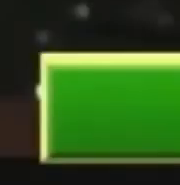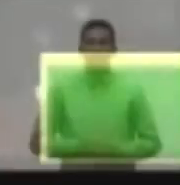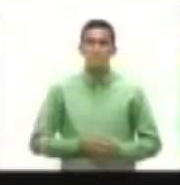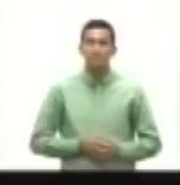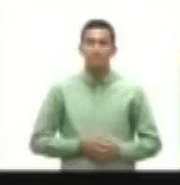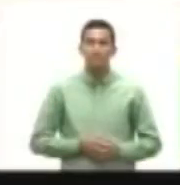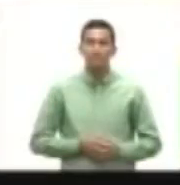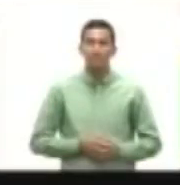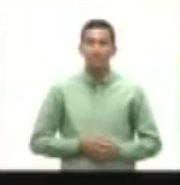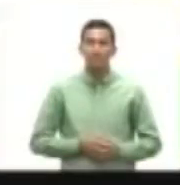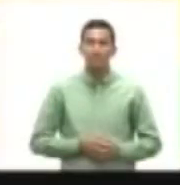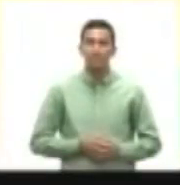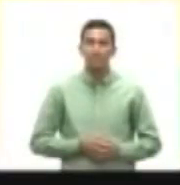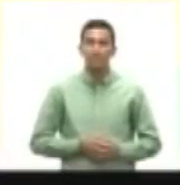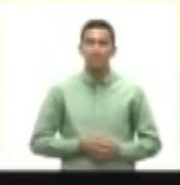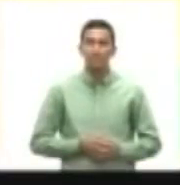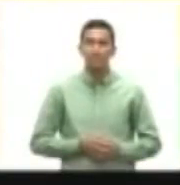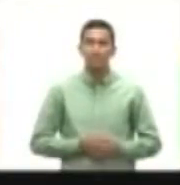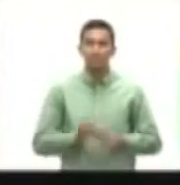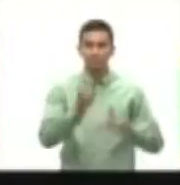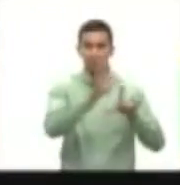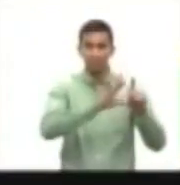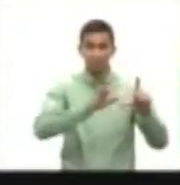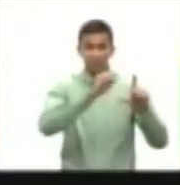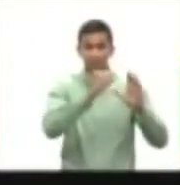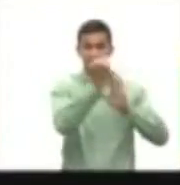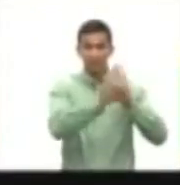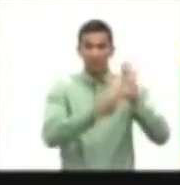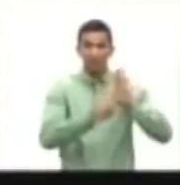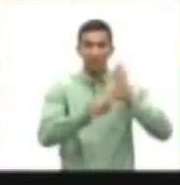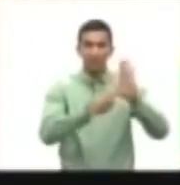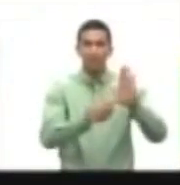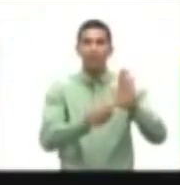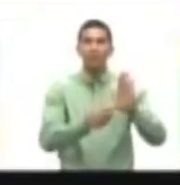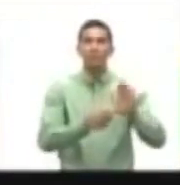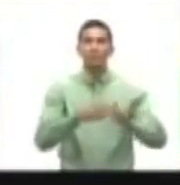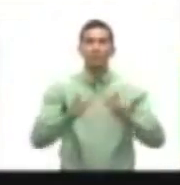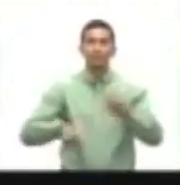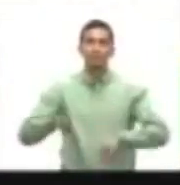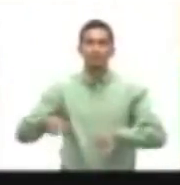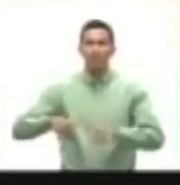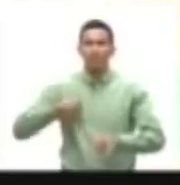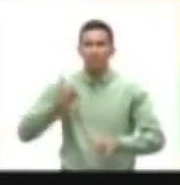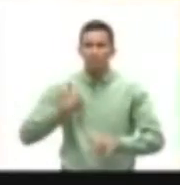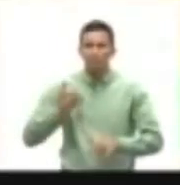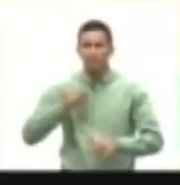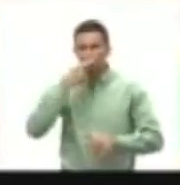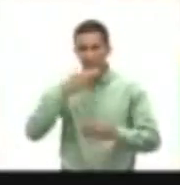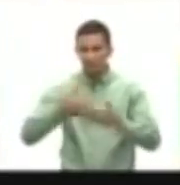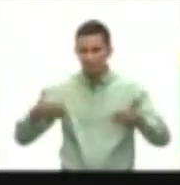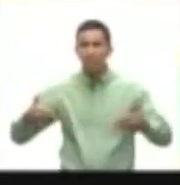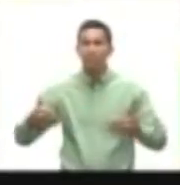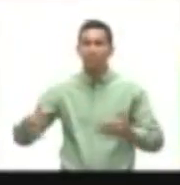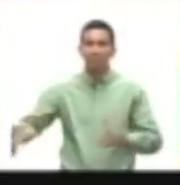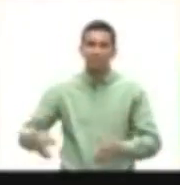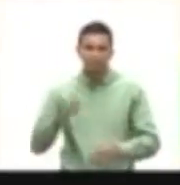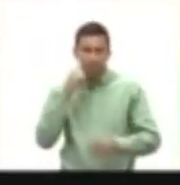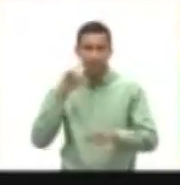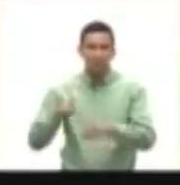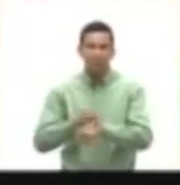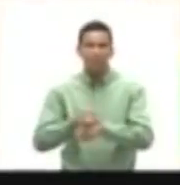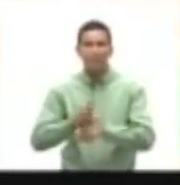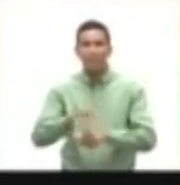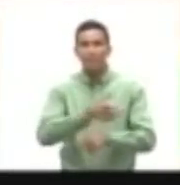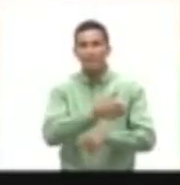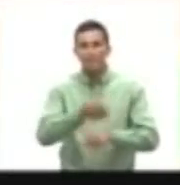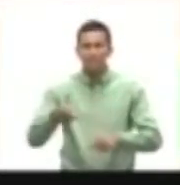Esta es nuestra imagen del día. La utilización de menores de edad en la comisión de crímenes se ha convertido en una práctica frecuente,